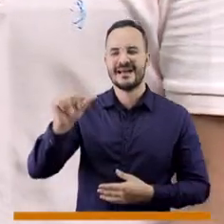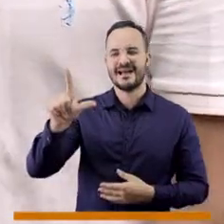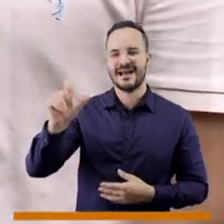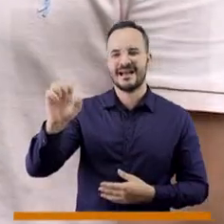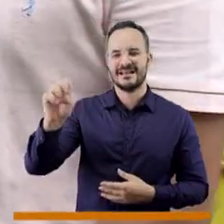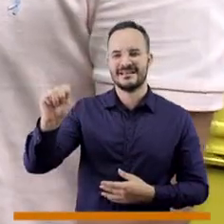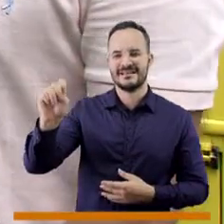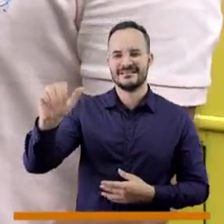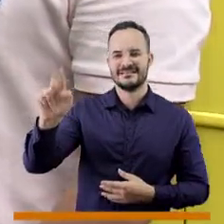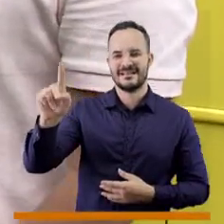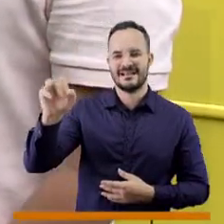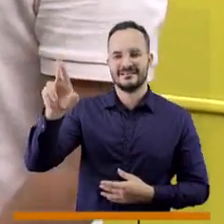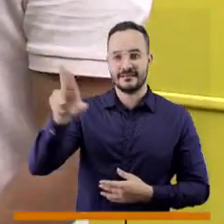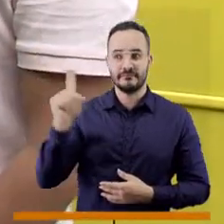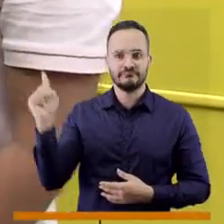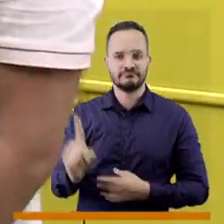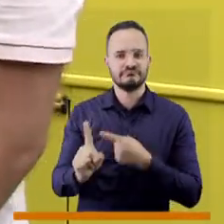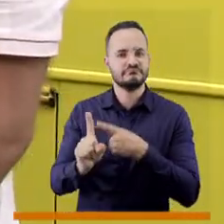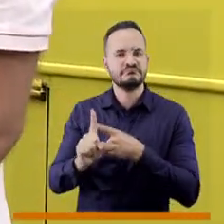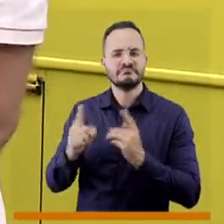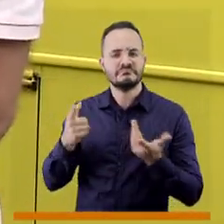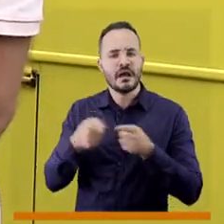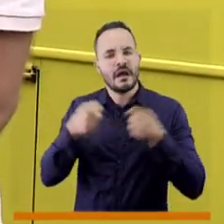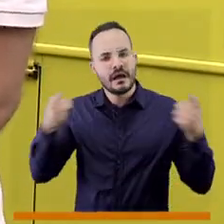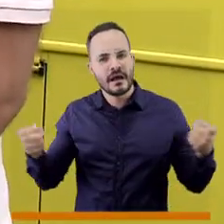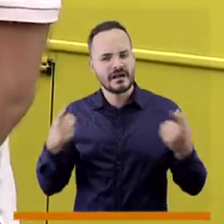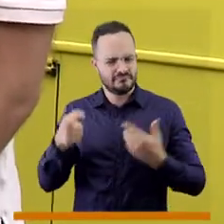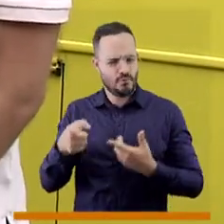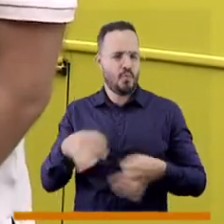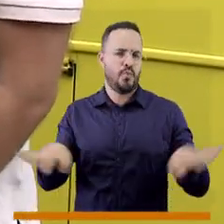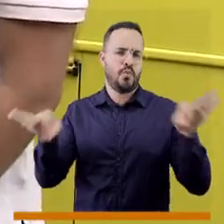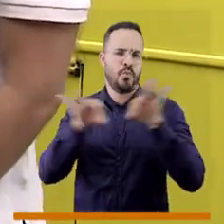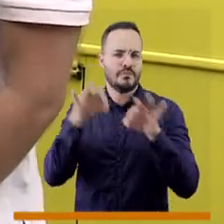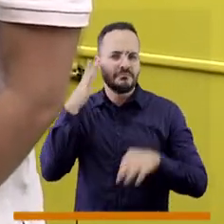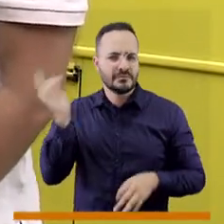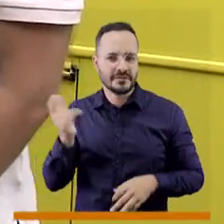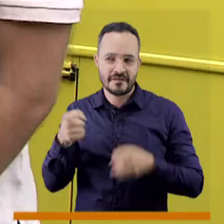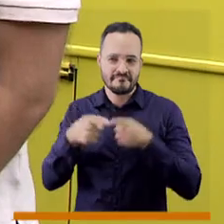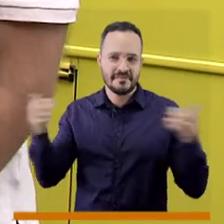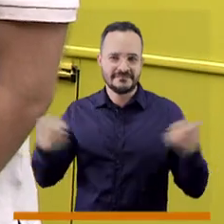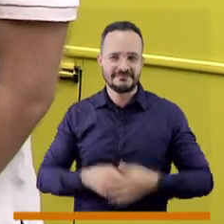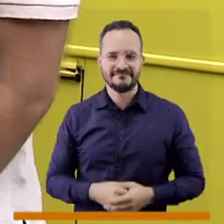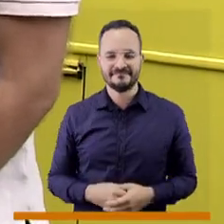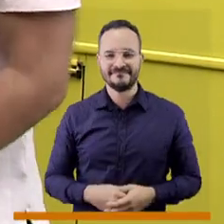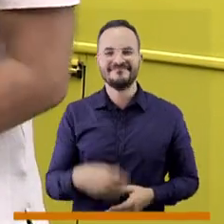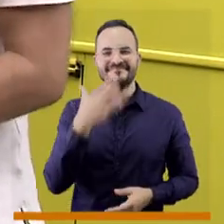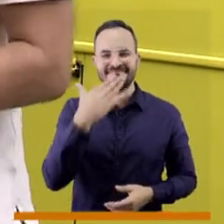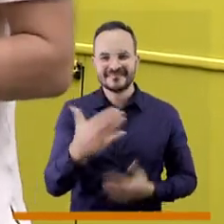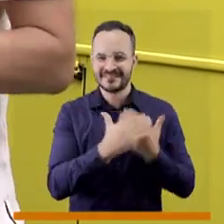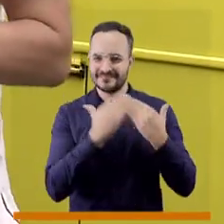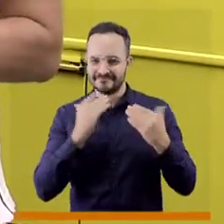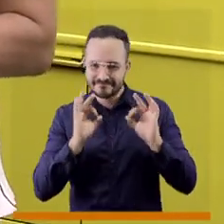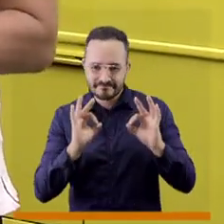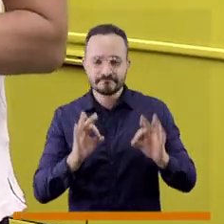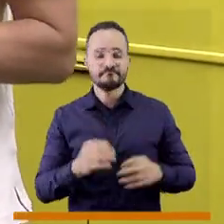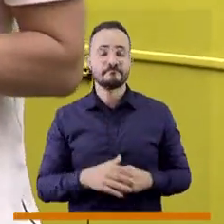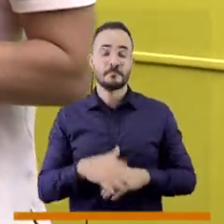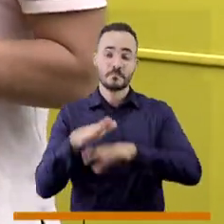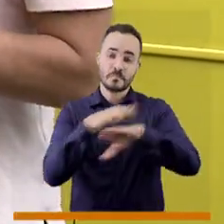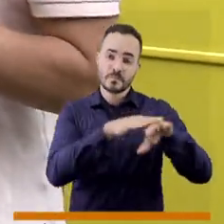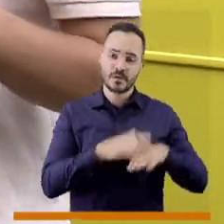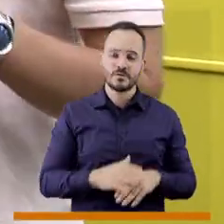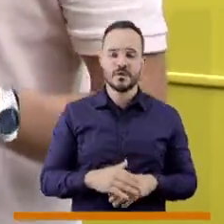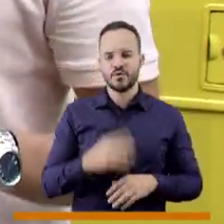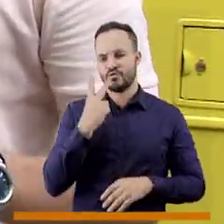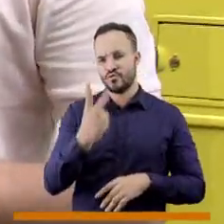que nos va a contar un poco la importancia del sistema en la ciudad. Bienvenido, Alexander. Claro que sí, muchas gracias. Nosotros